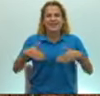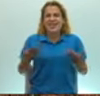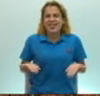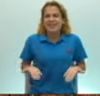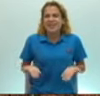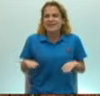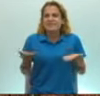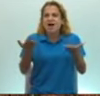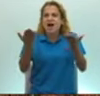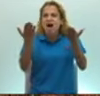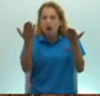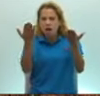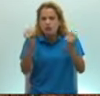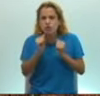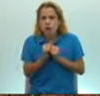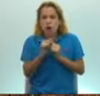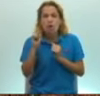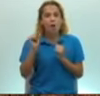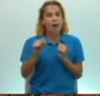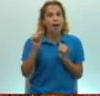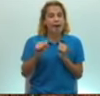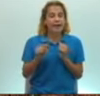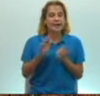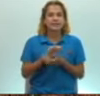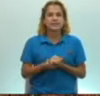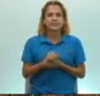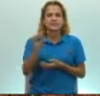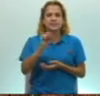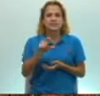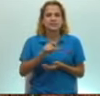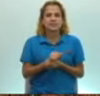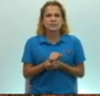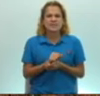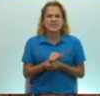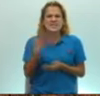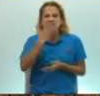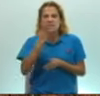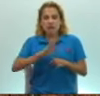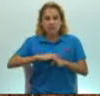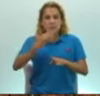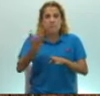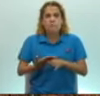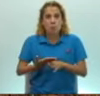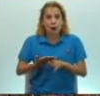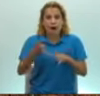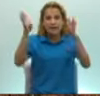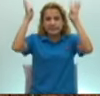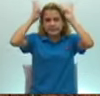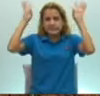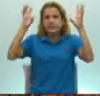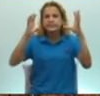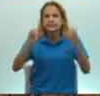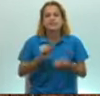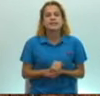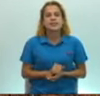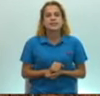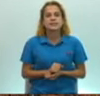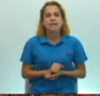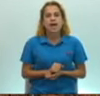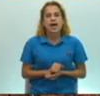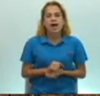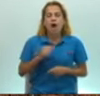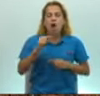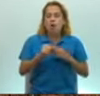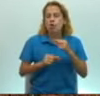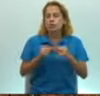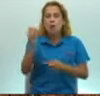era? ¿Qué desarrollo va a alcanzar esta civilización? ¿Y cuál va a ser el sucesor de Julio César que de alguna manera le